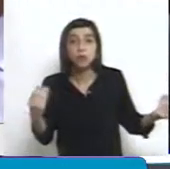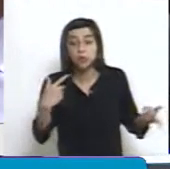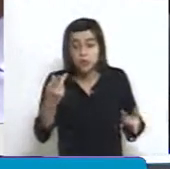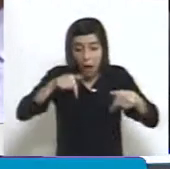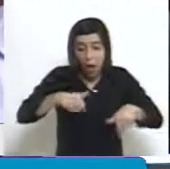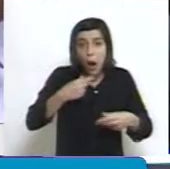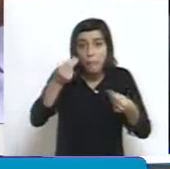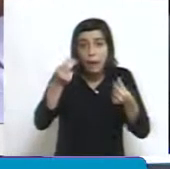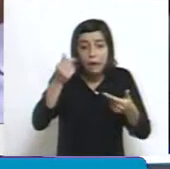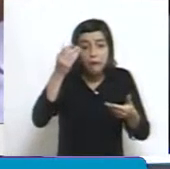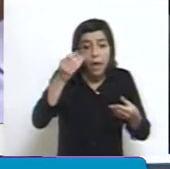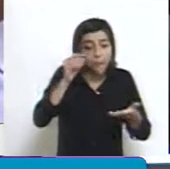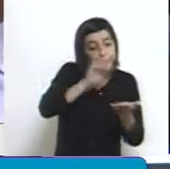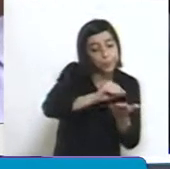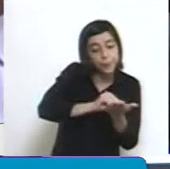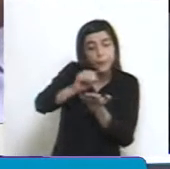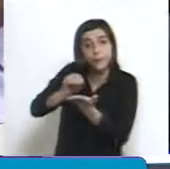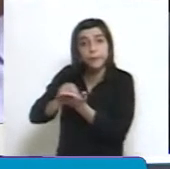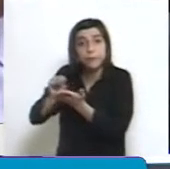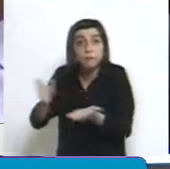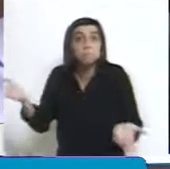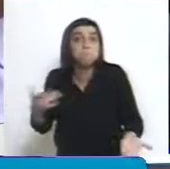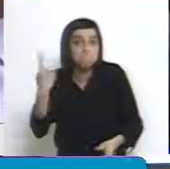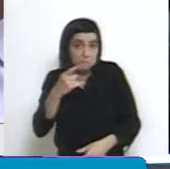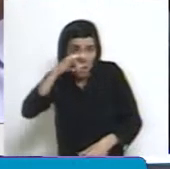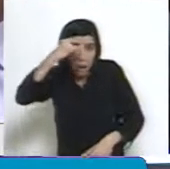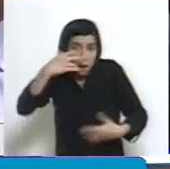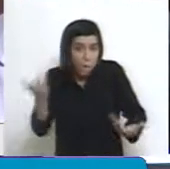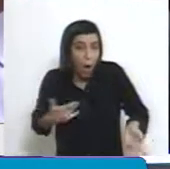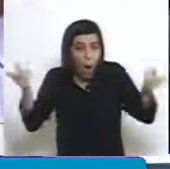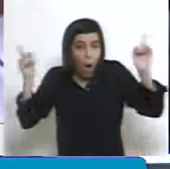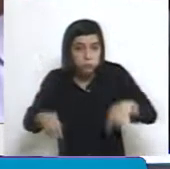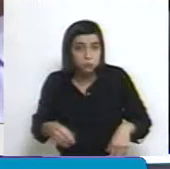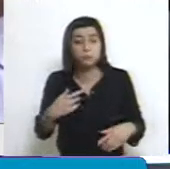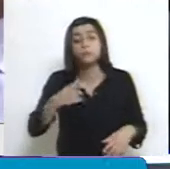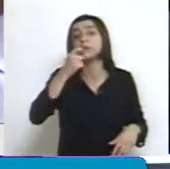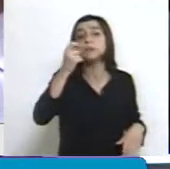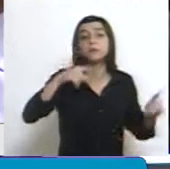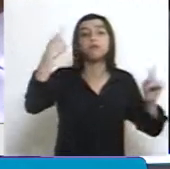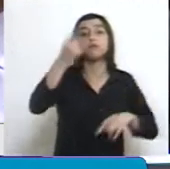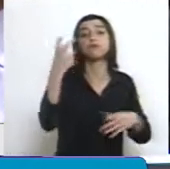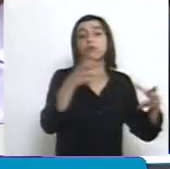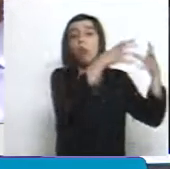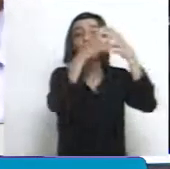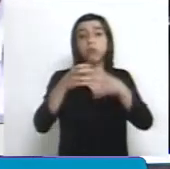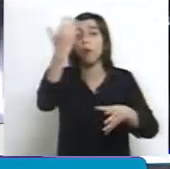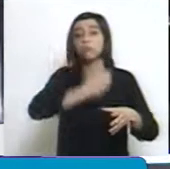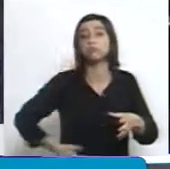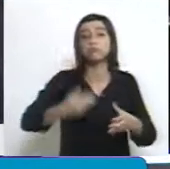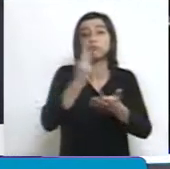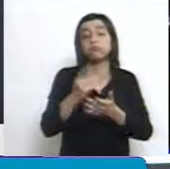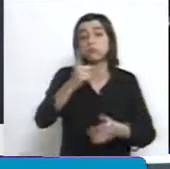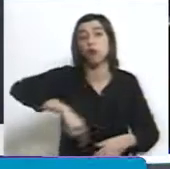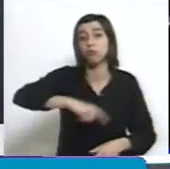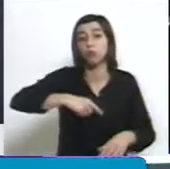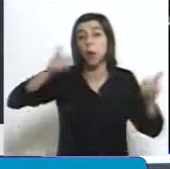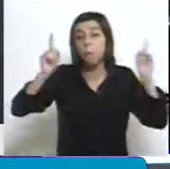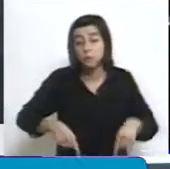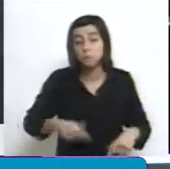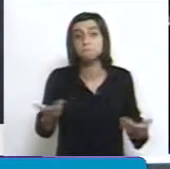sabemos porque no sabemos cuál va a ser el programa de gobierno del gobierno que viene. Por eso nos parecía